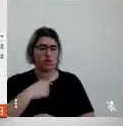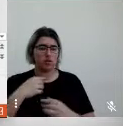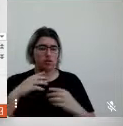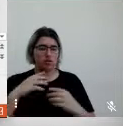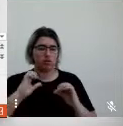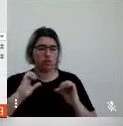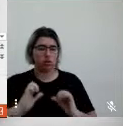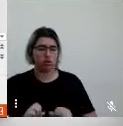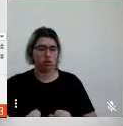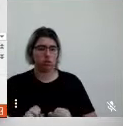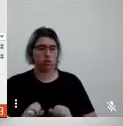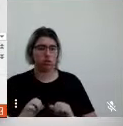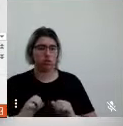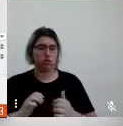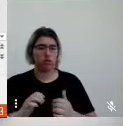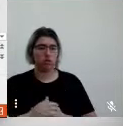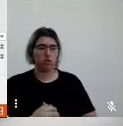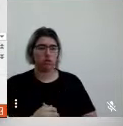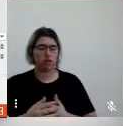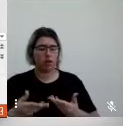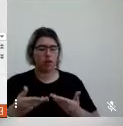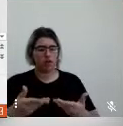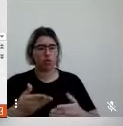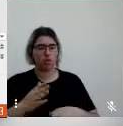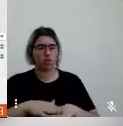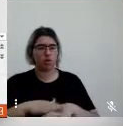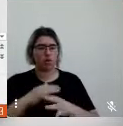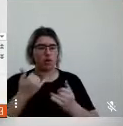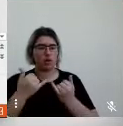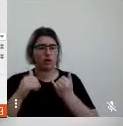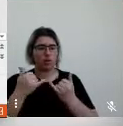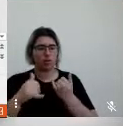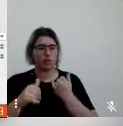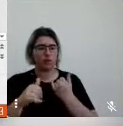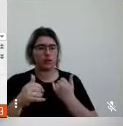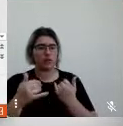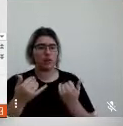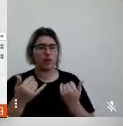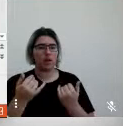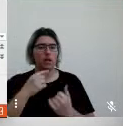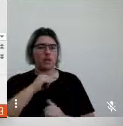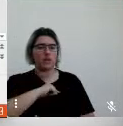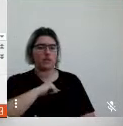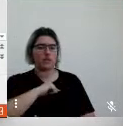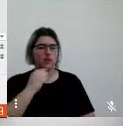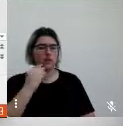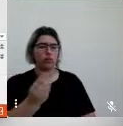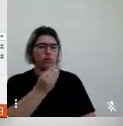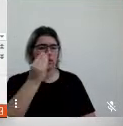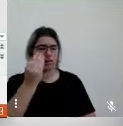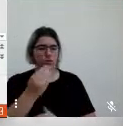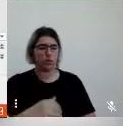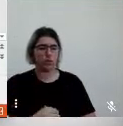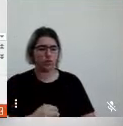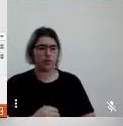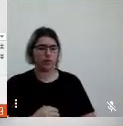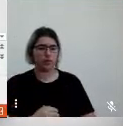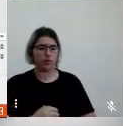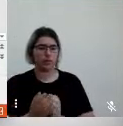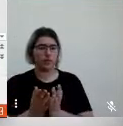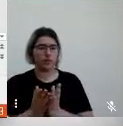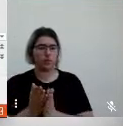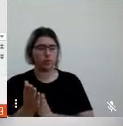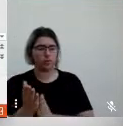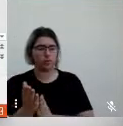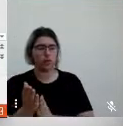y sentirse pues, otra vez con la sensación de recompensa y sentirse mejor. Y por otro lado, la serotonina, que